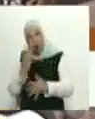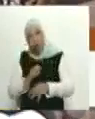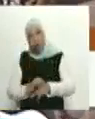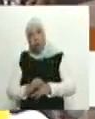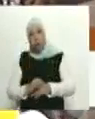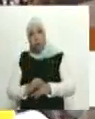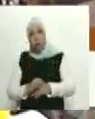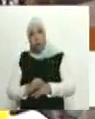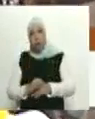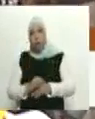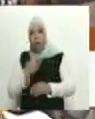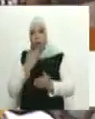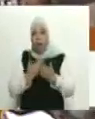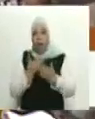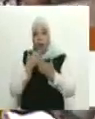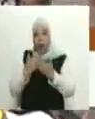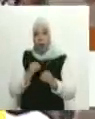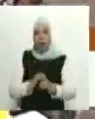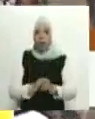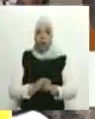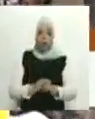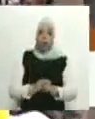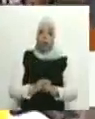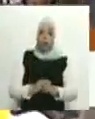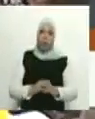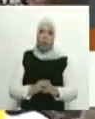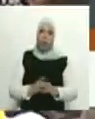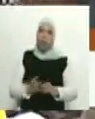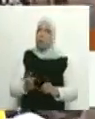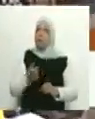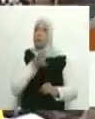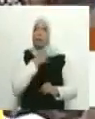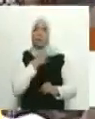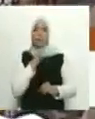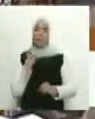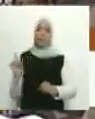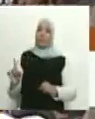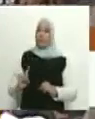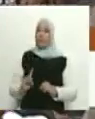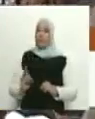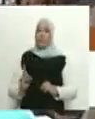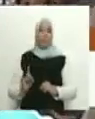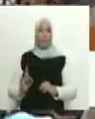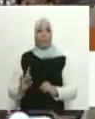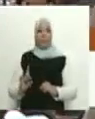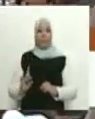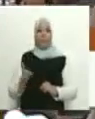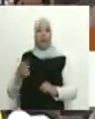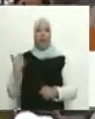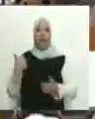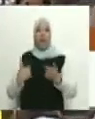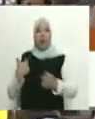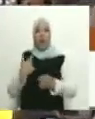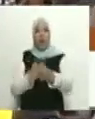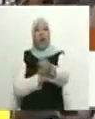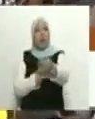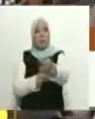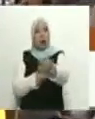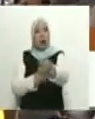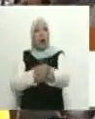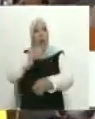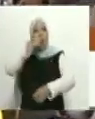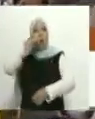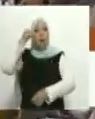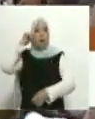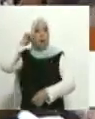Ellos juegan a que estemos divididos. No le vamos a dar el gusto. No le vamos a dar el gusto. Hermanos y hermanas, yo le pido a los jefes y jefas de